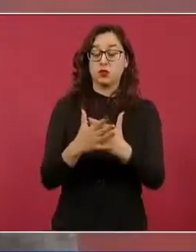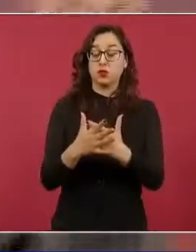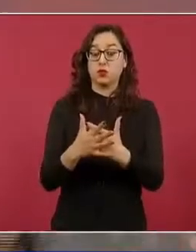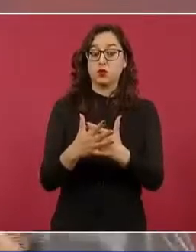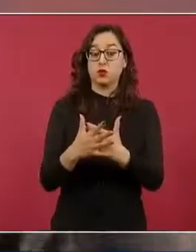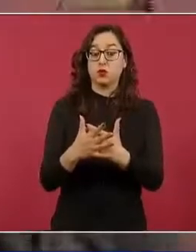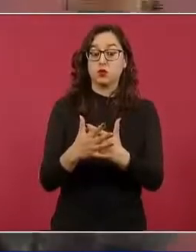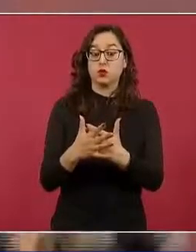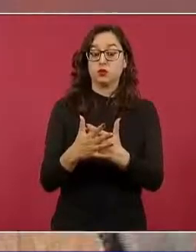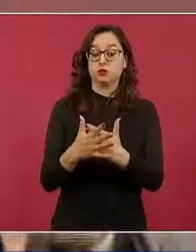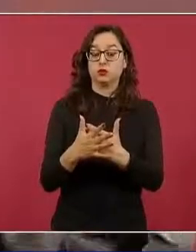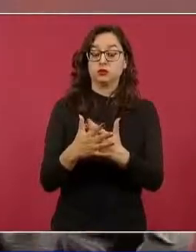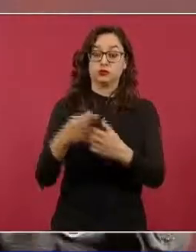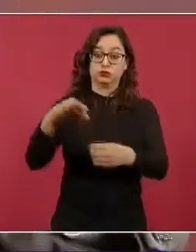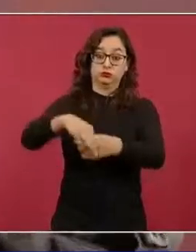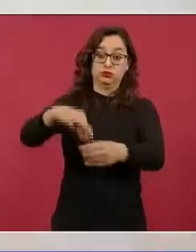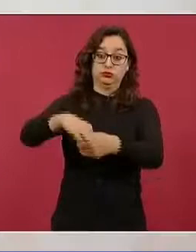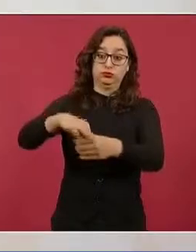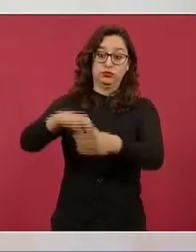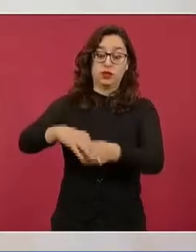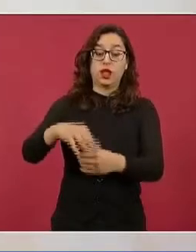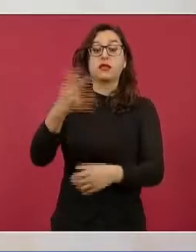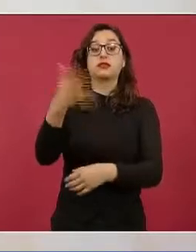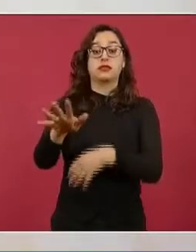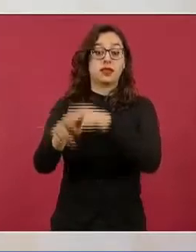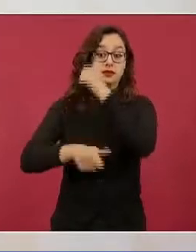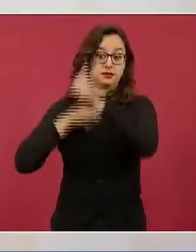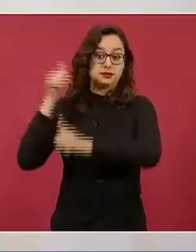y no creo que me vayan a